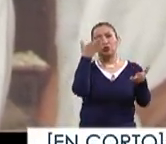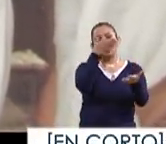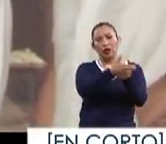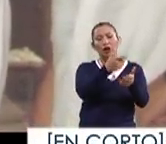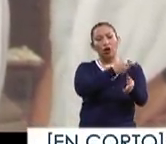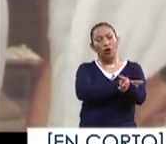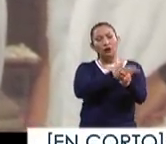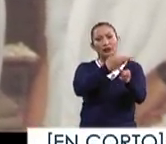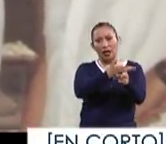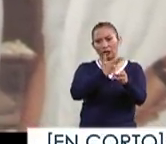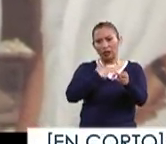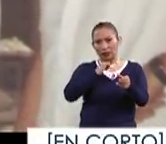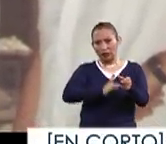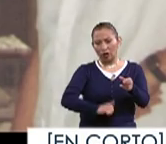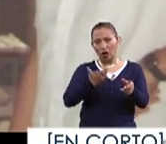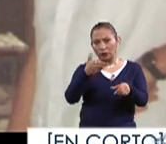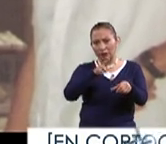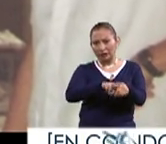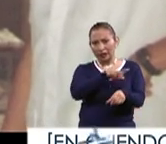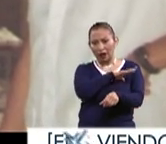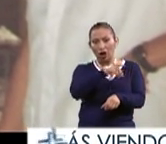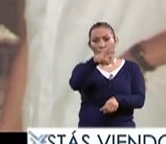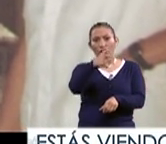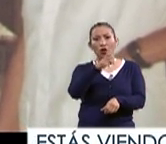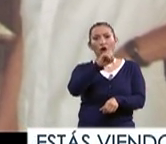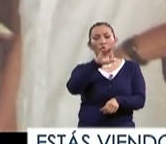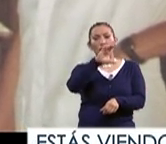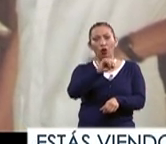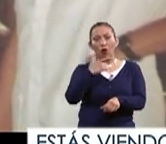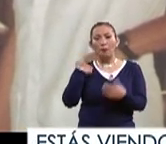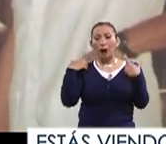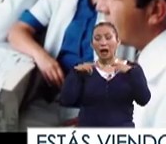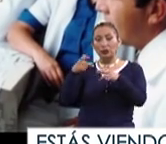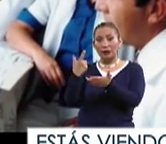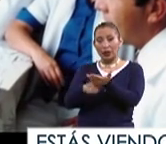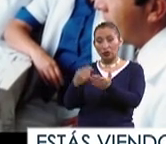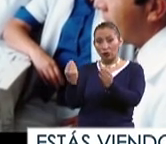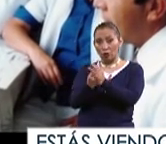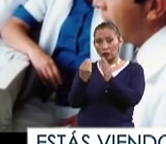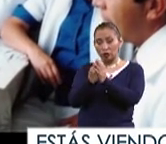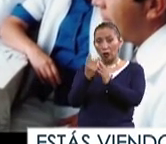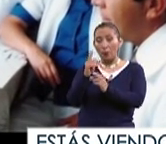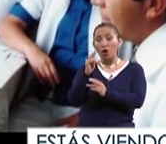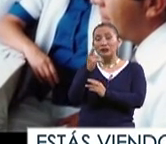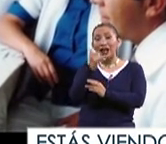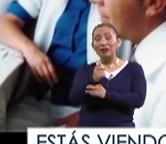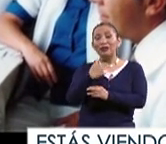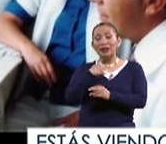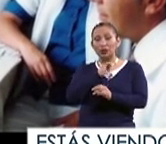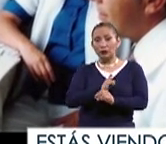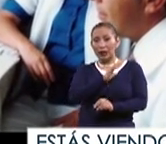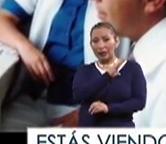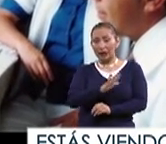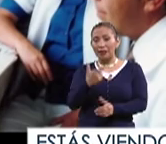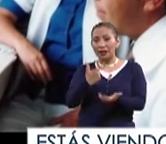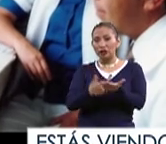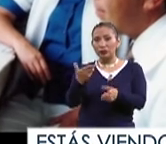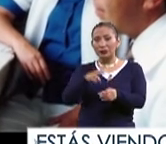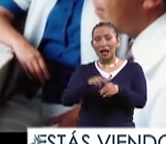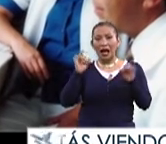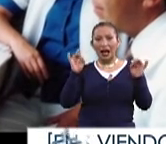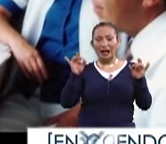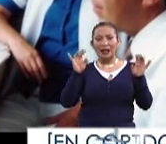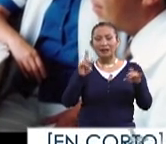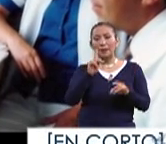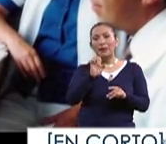y coordinador de cirugía del Hospital General de Joco, profesor adjunto del curso de posgrado de Cirugía General en el Hospital Ángeles